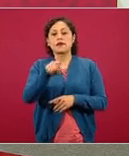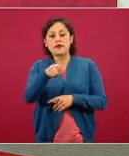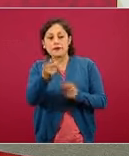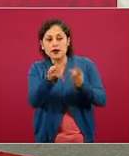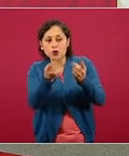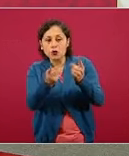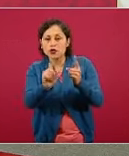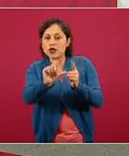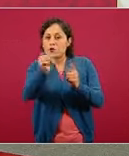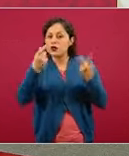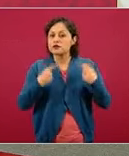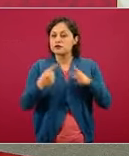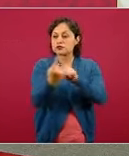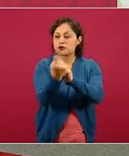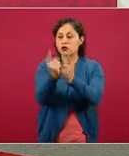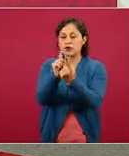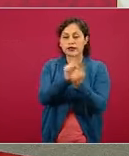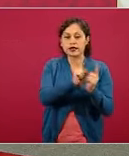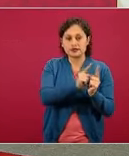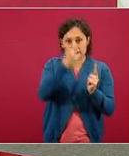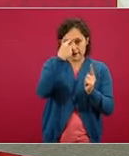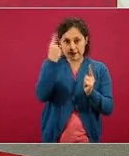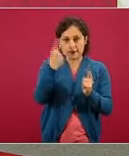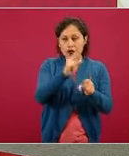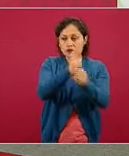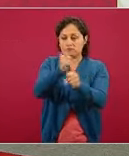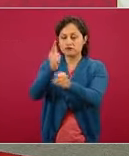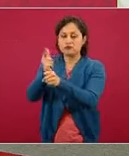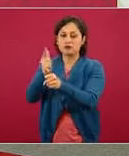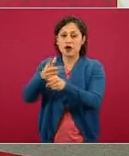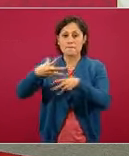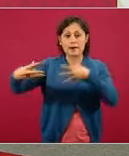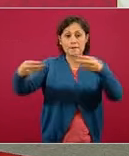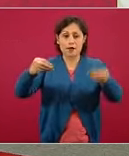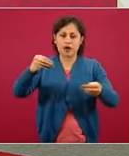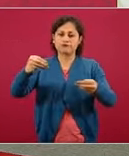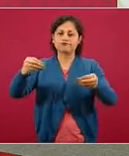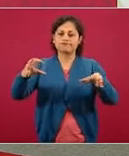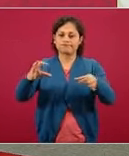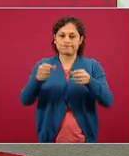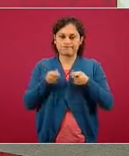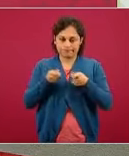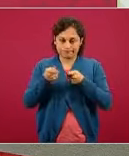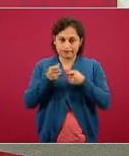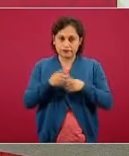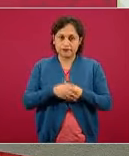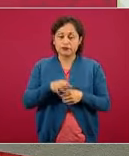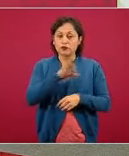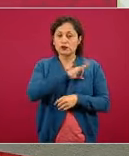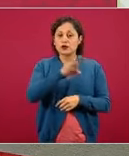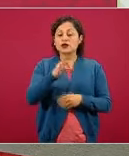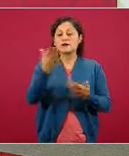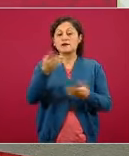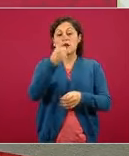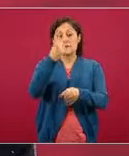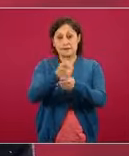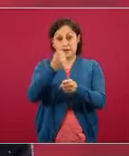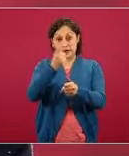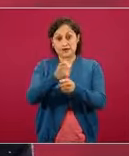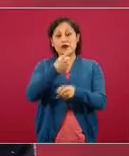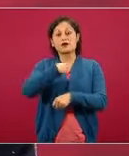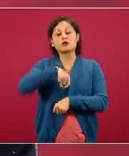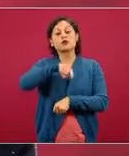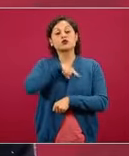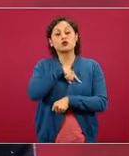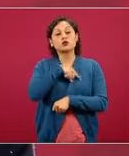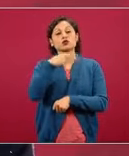entonces mantener una mejor limitación de las cadenas de transmisión. Entonces vamos primero a utilizar o vamos a empezar a